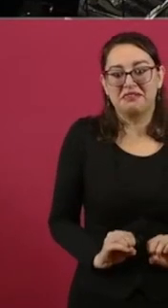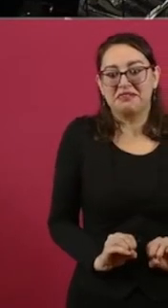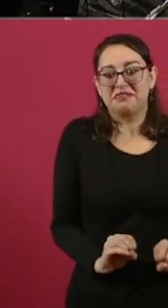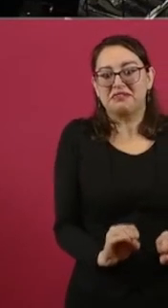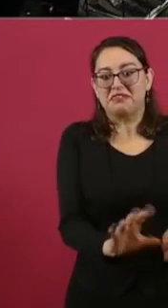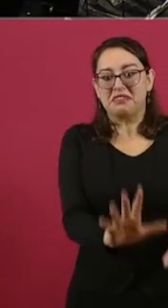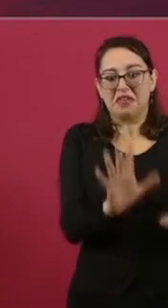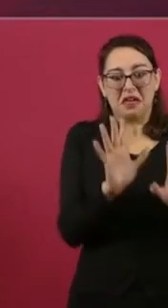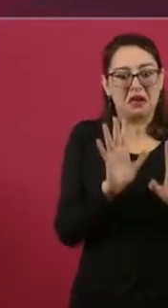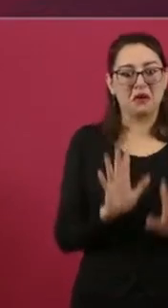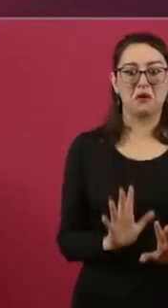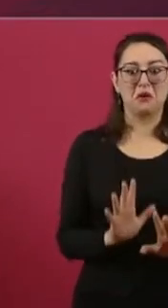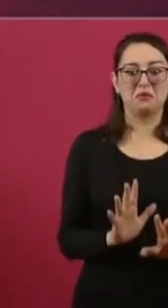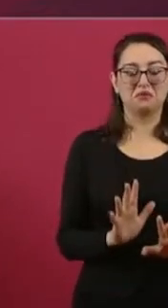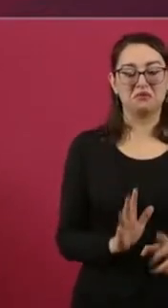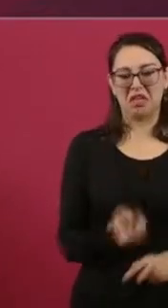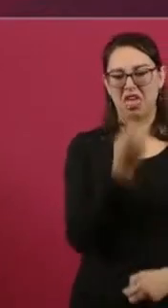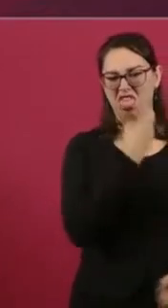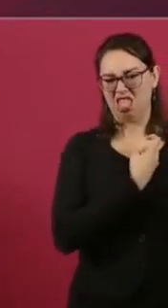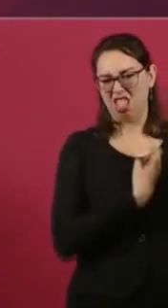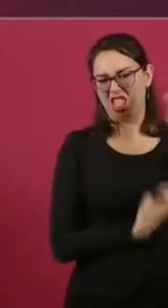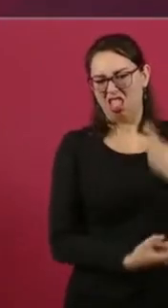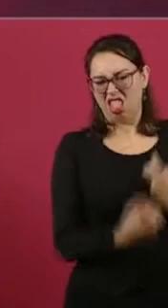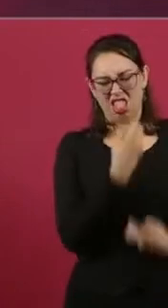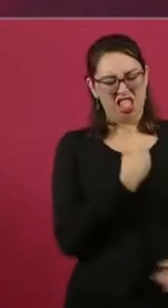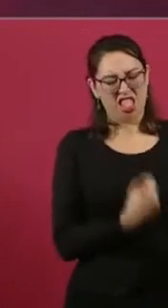y no se persigue a nadie,